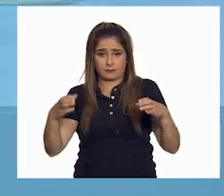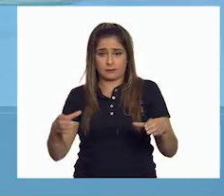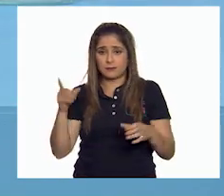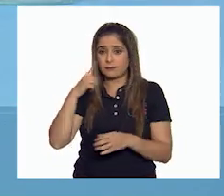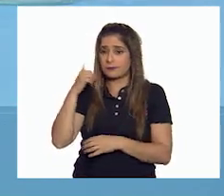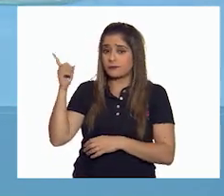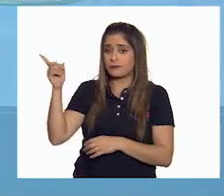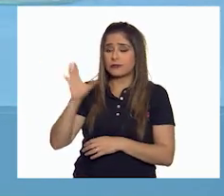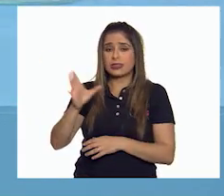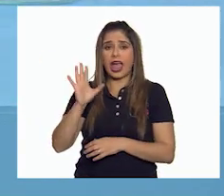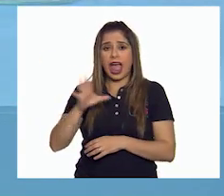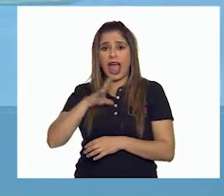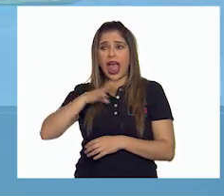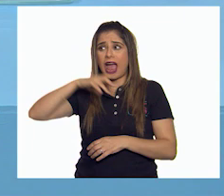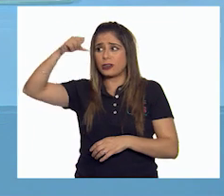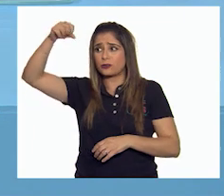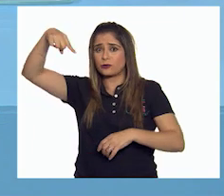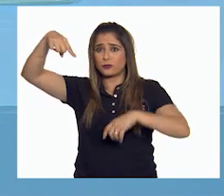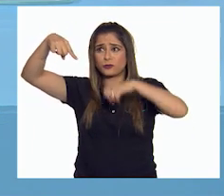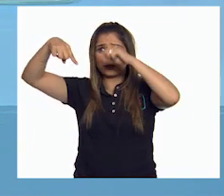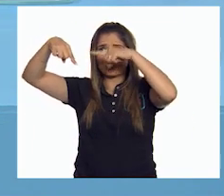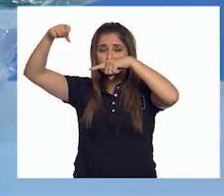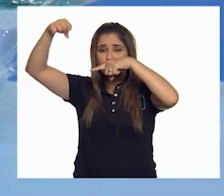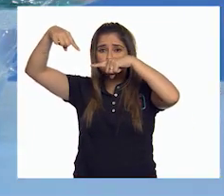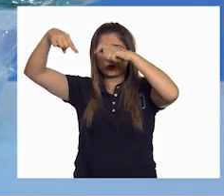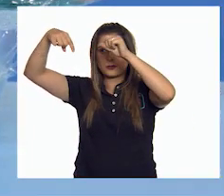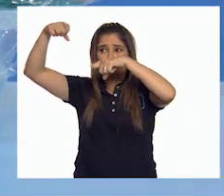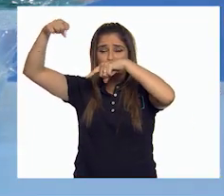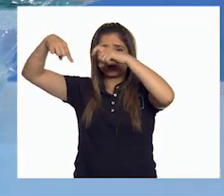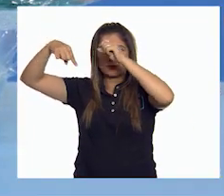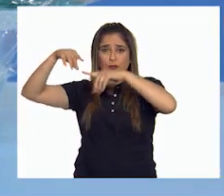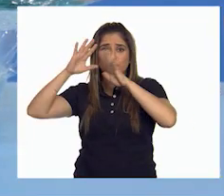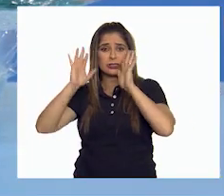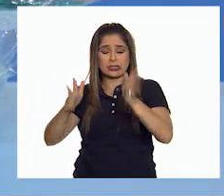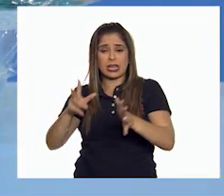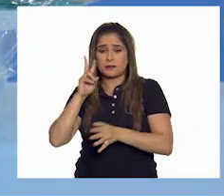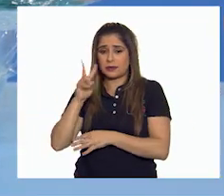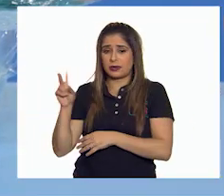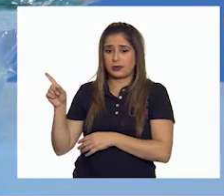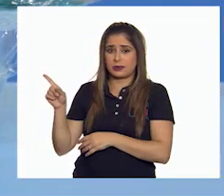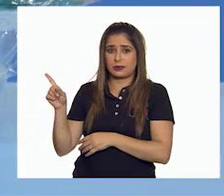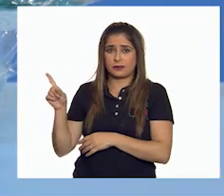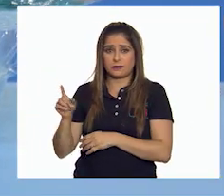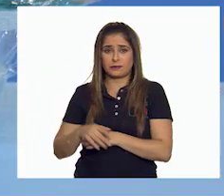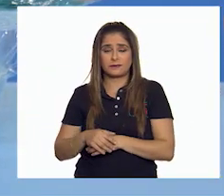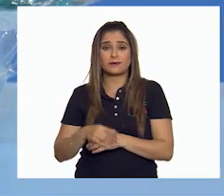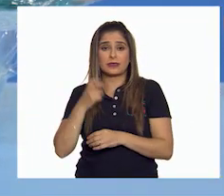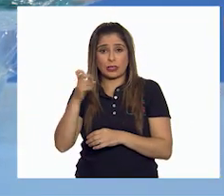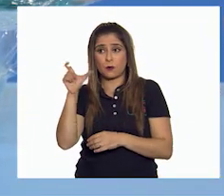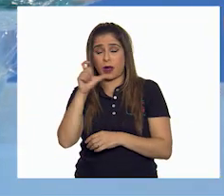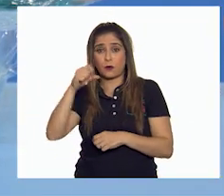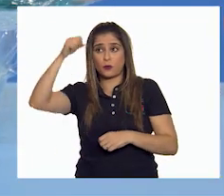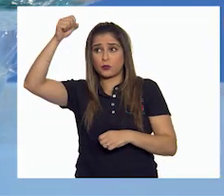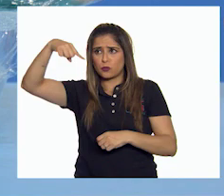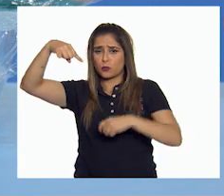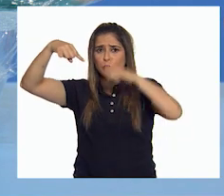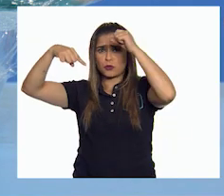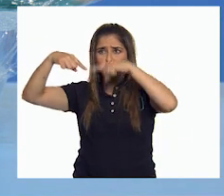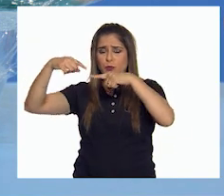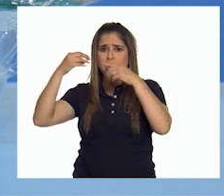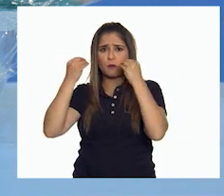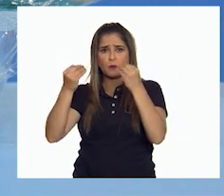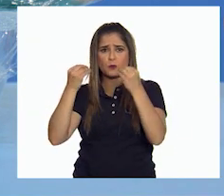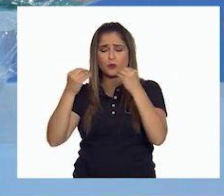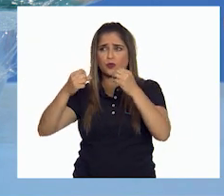quedaron formadas aquí las gotitas. Sí. Entonces, cuando las gotas ya son muy pesadas, caen de manera